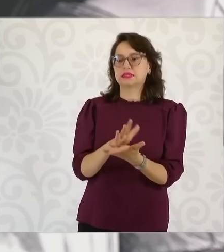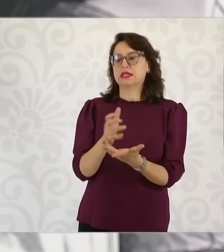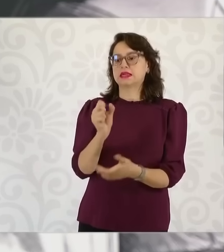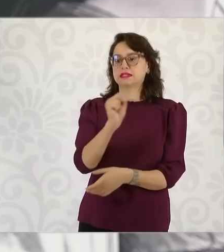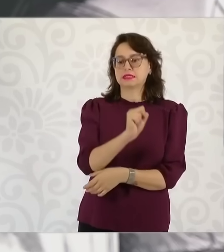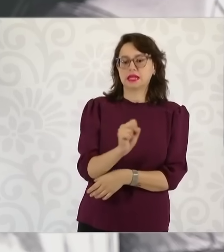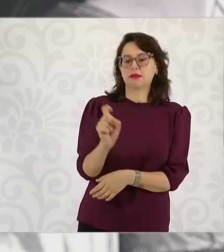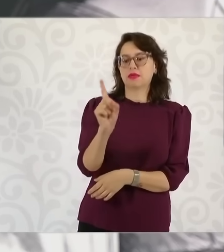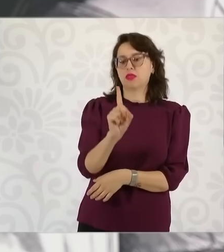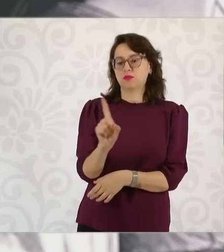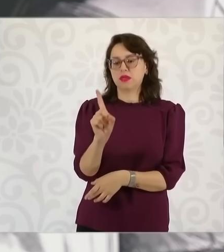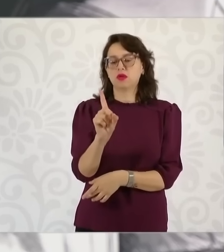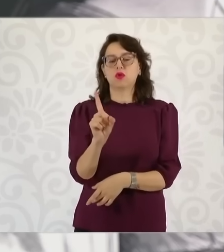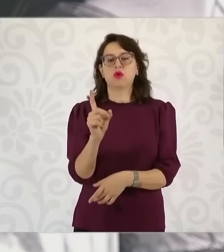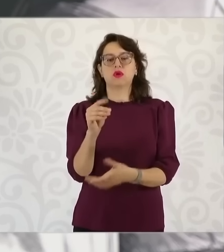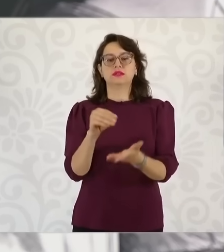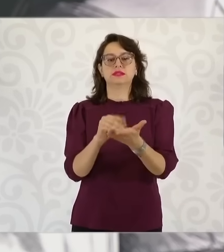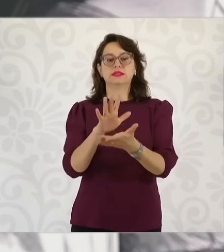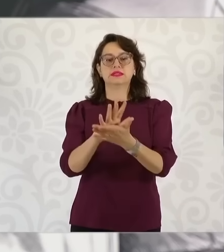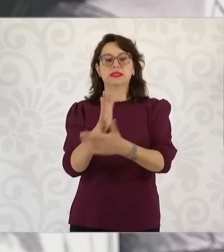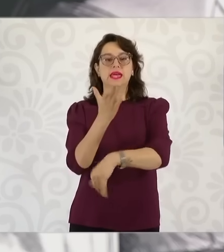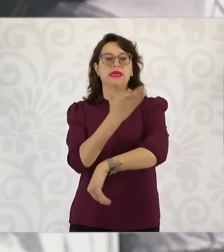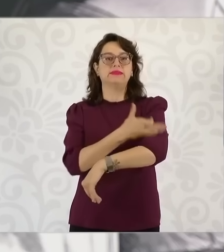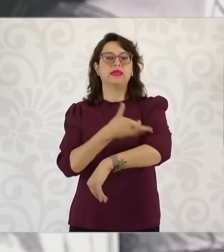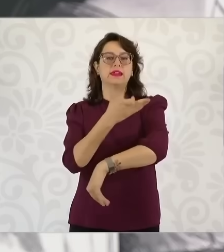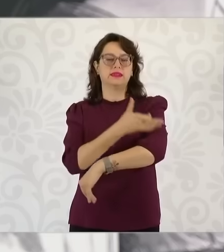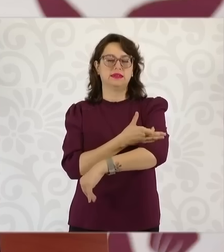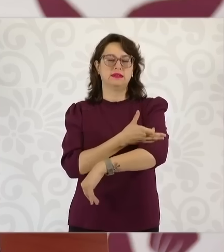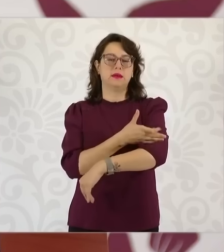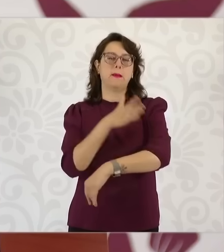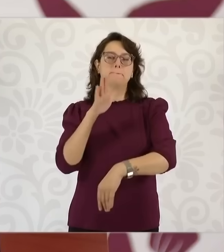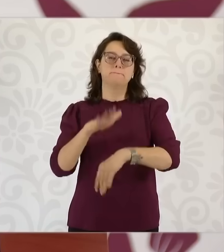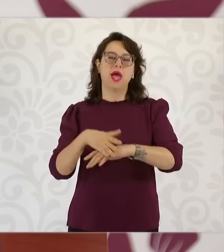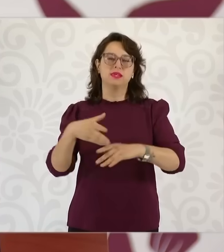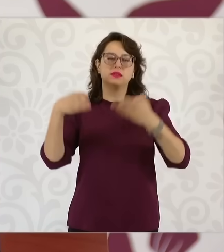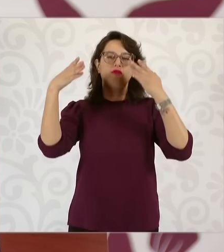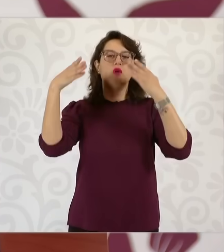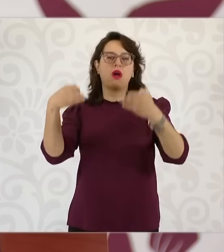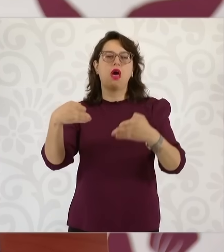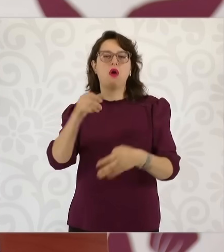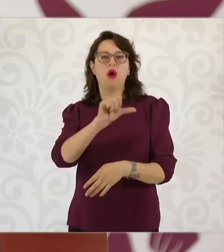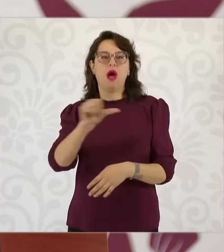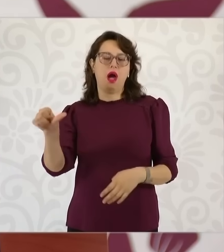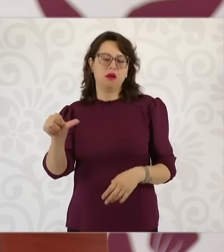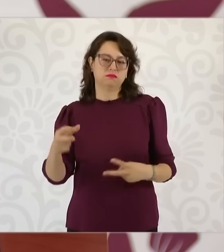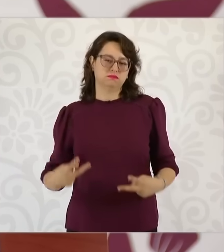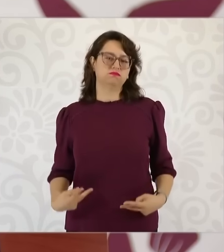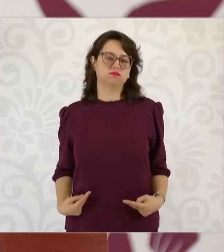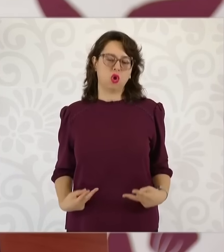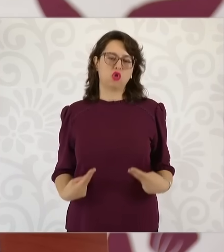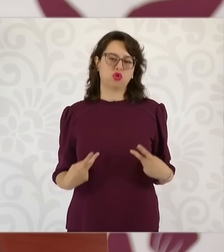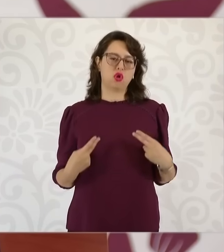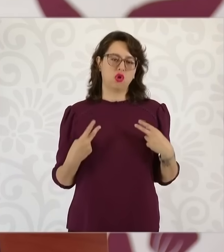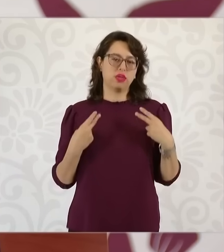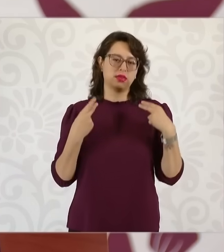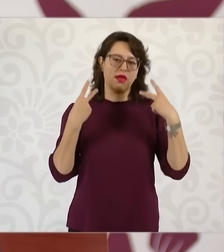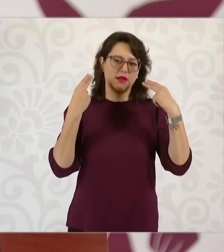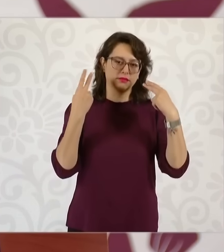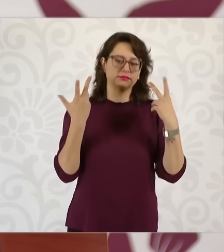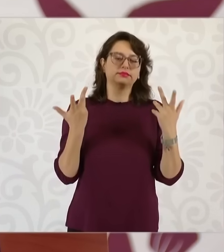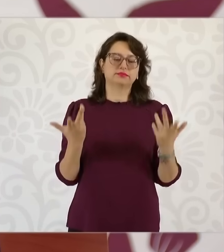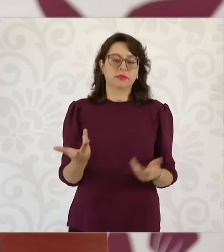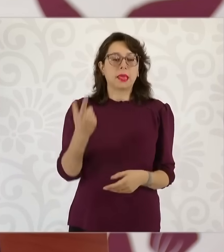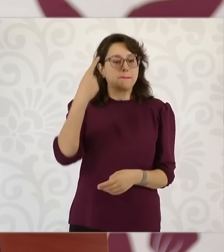hacia los turnos vespertinos, sean de este tipo de especialidad, como es oncología. De esa